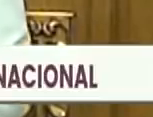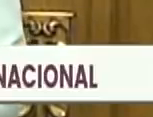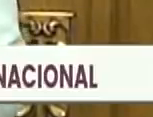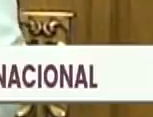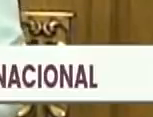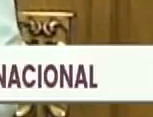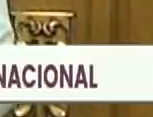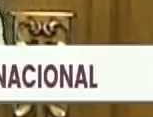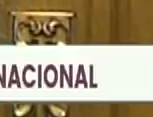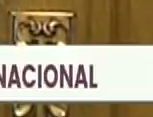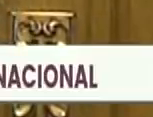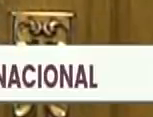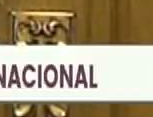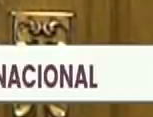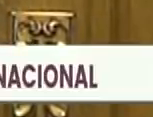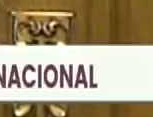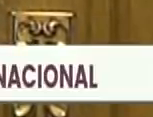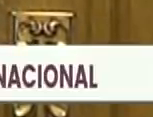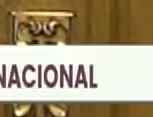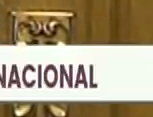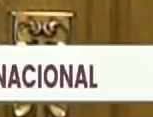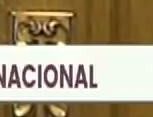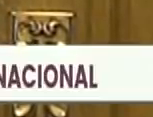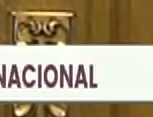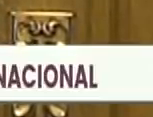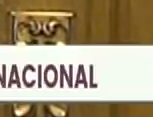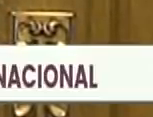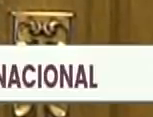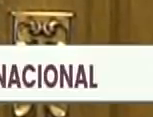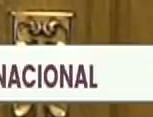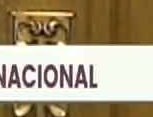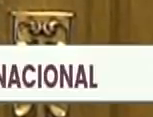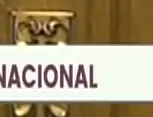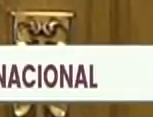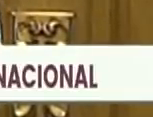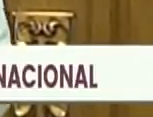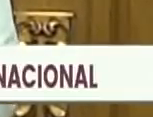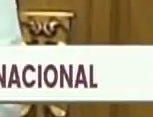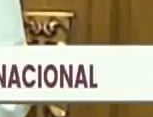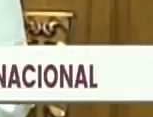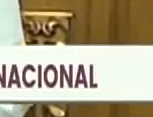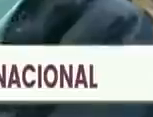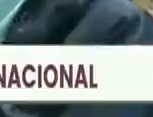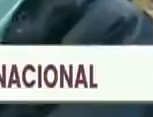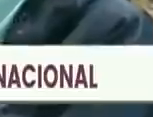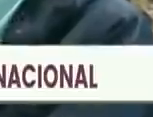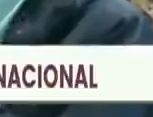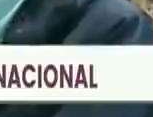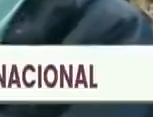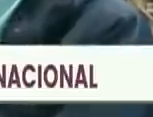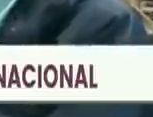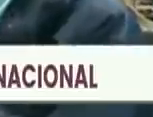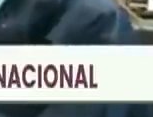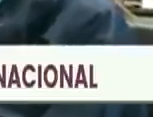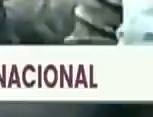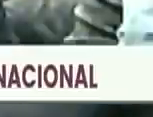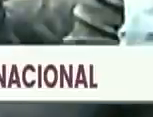podemos decir con firmeza que es un Parlamento al servicio del pueblo venezolano. Yo quiero